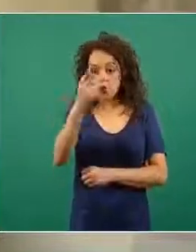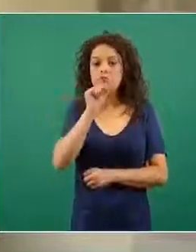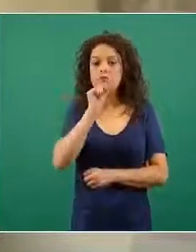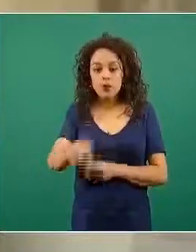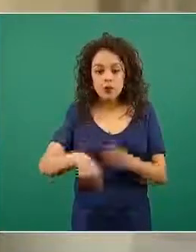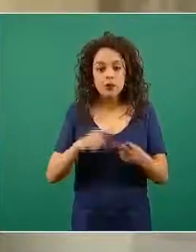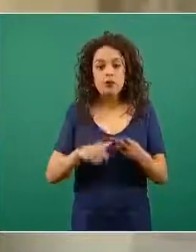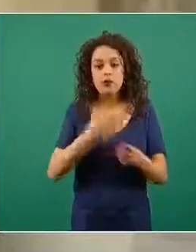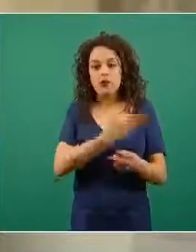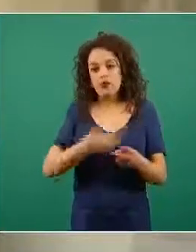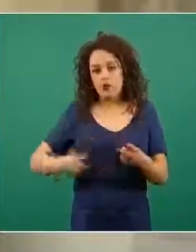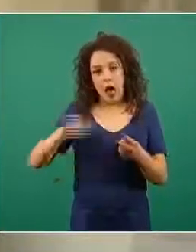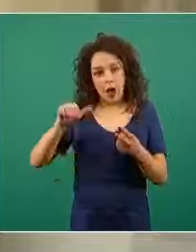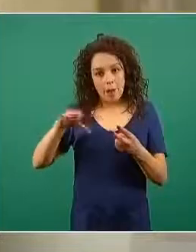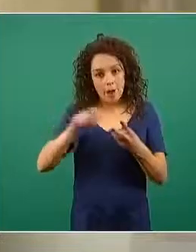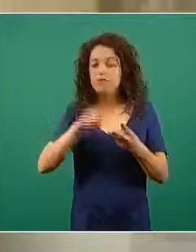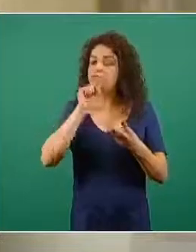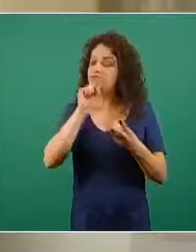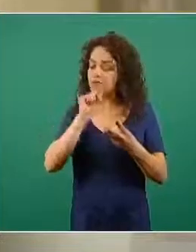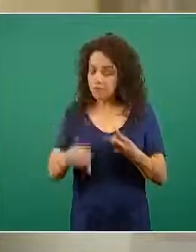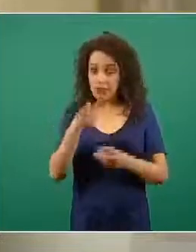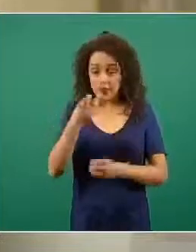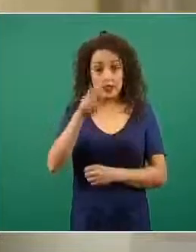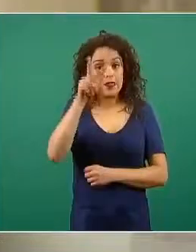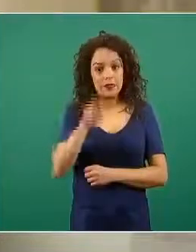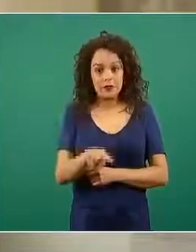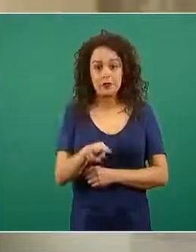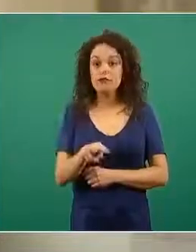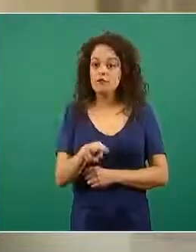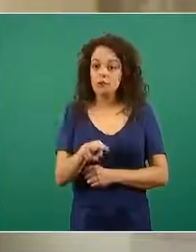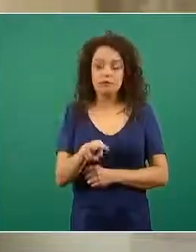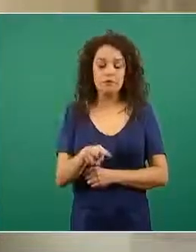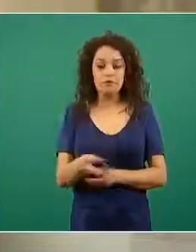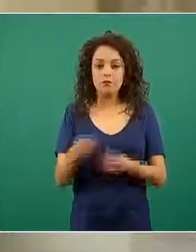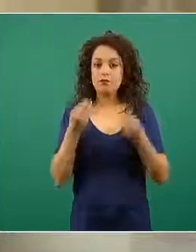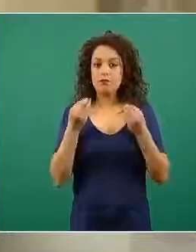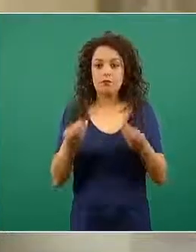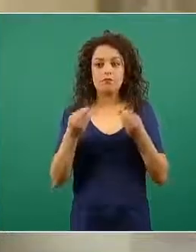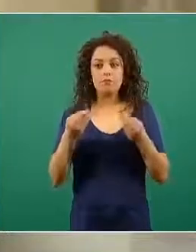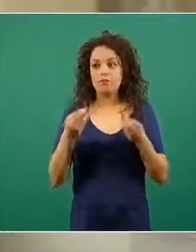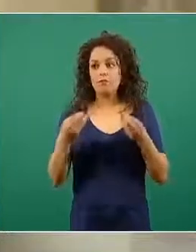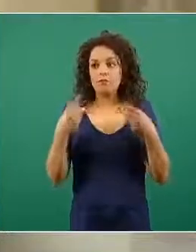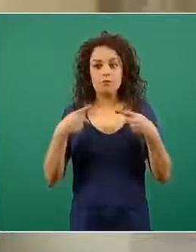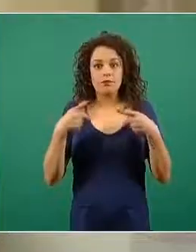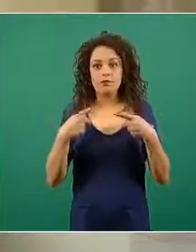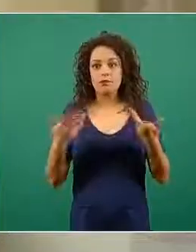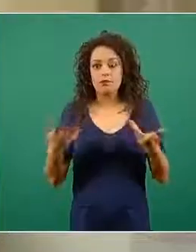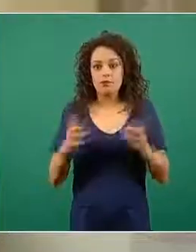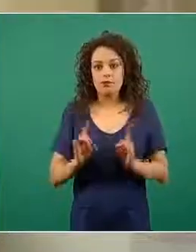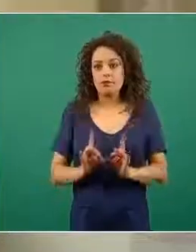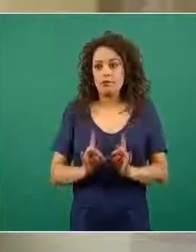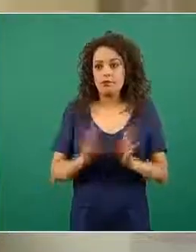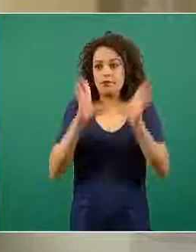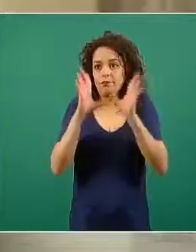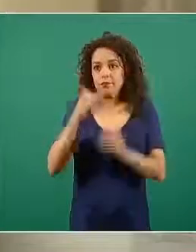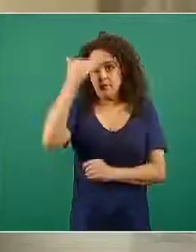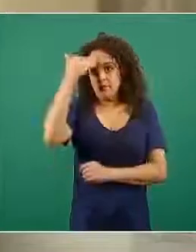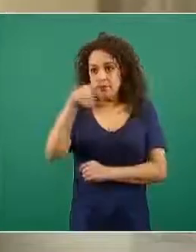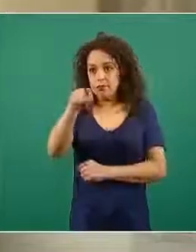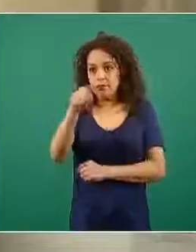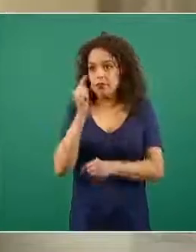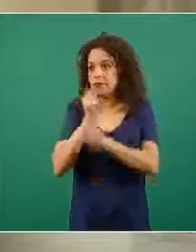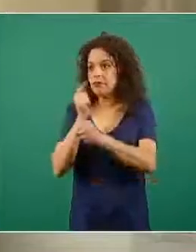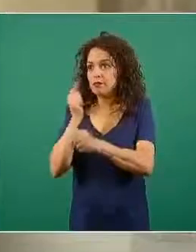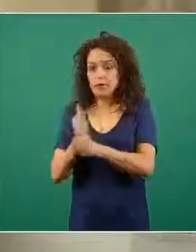bien. Creo que es algo que nos pegó a muchísimos, su estado de salud, enterarnos de esa noticia, pero